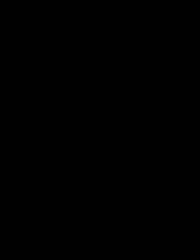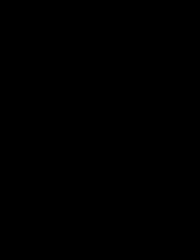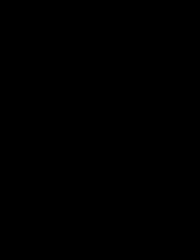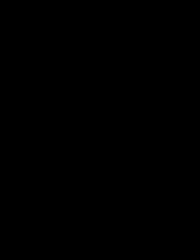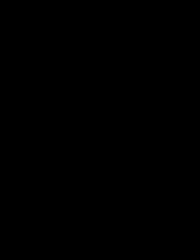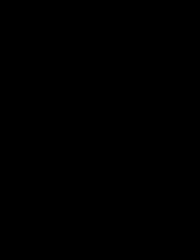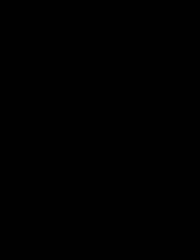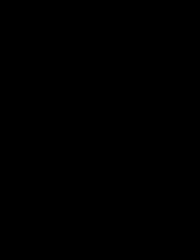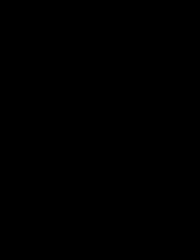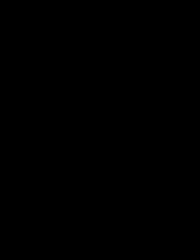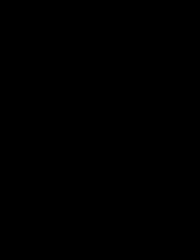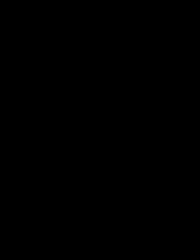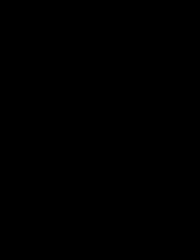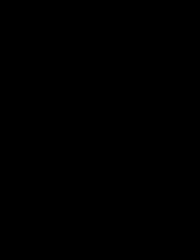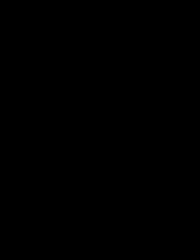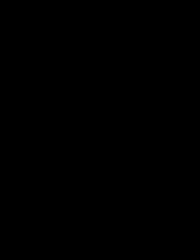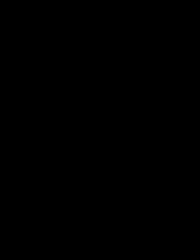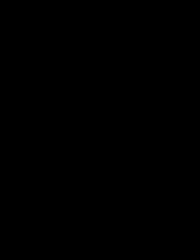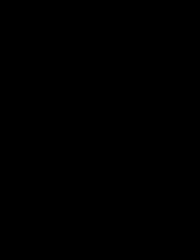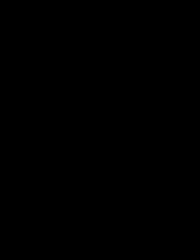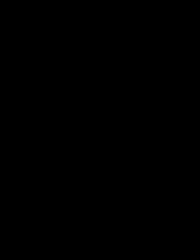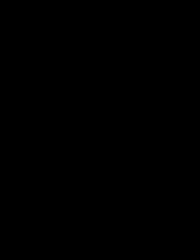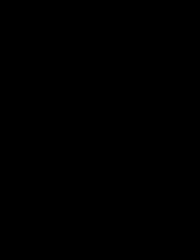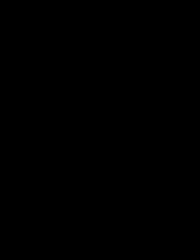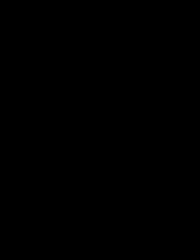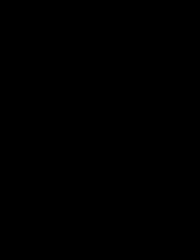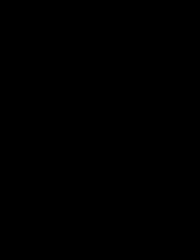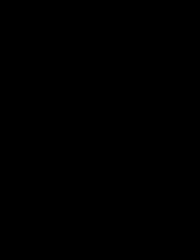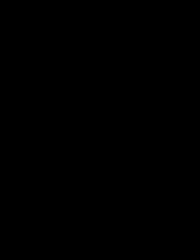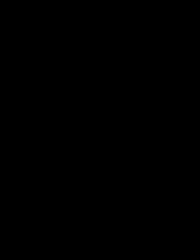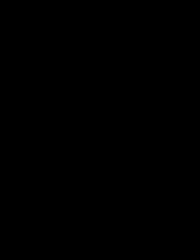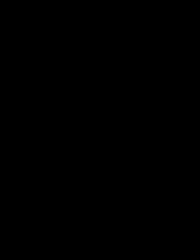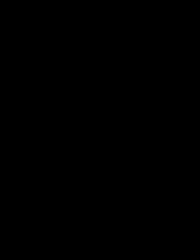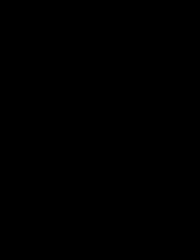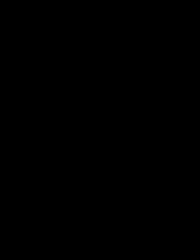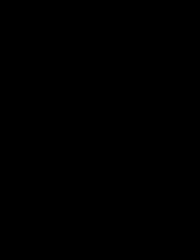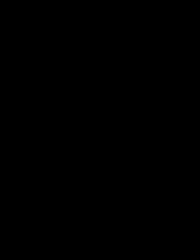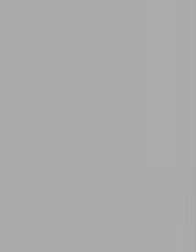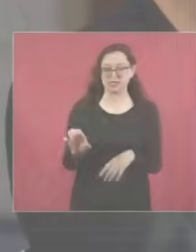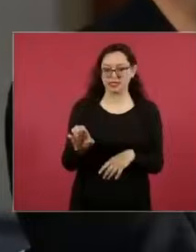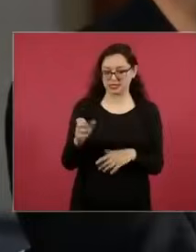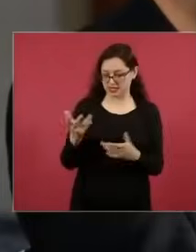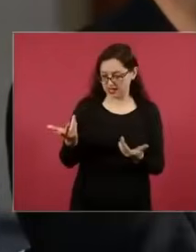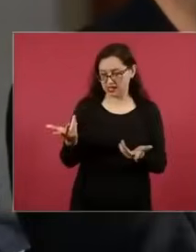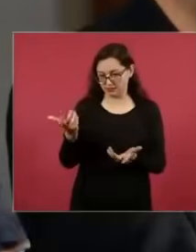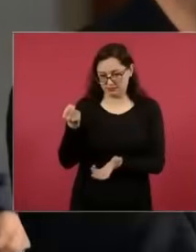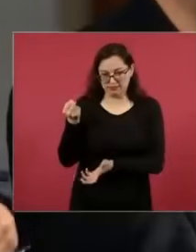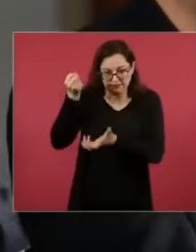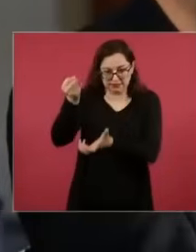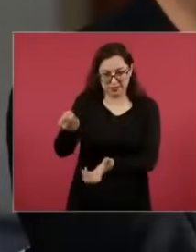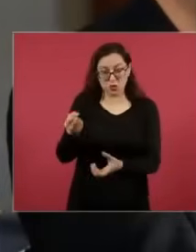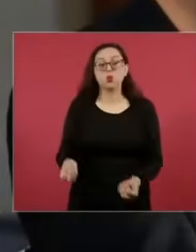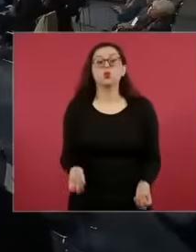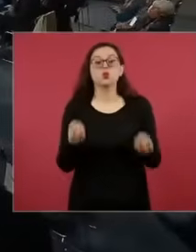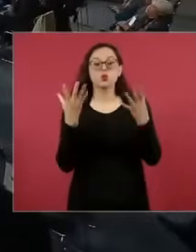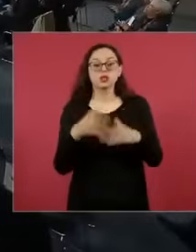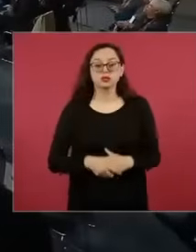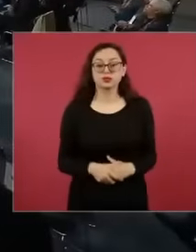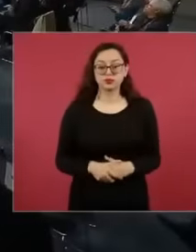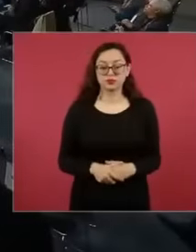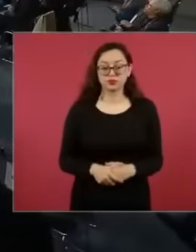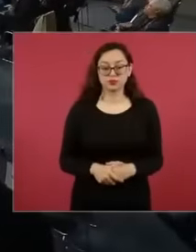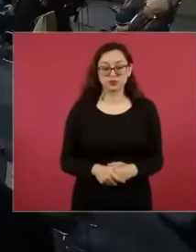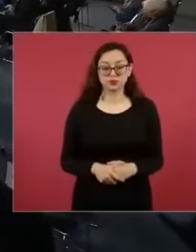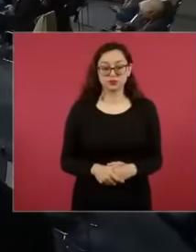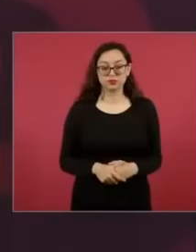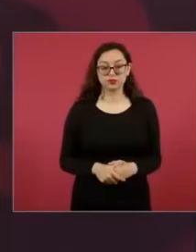Así el presidente ha sido muy enfático y elocuente en todo esto, y pues hoy en la mañanera, que fuese la última de preguntas y